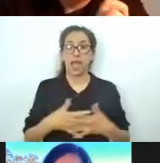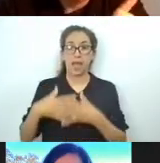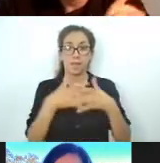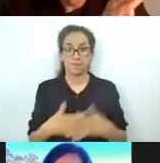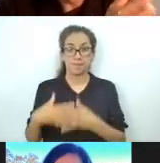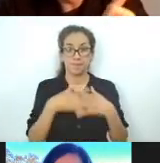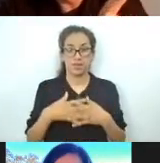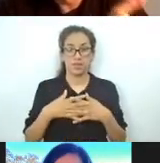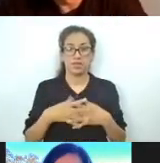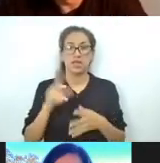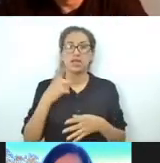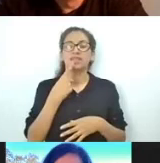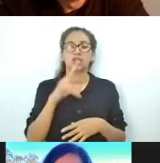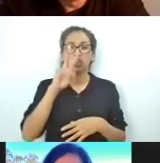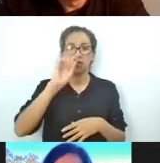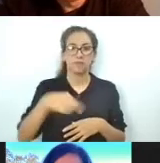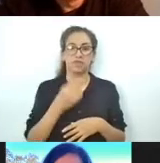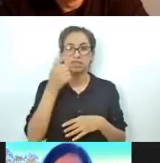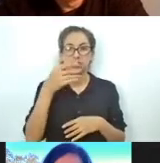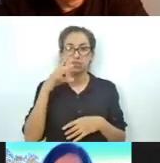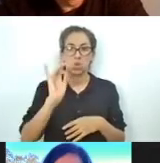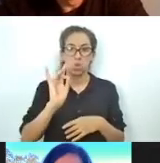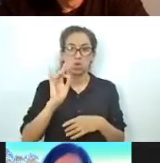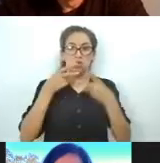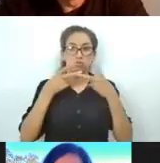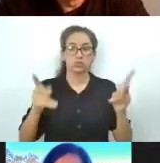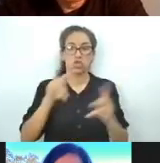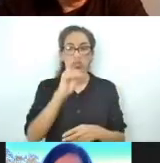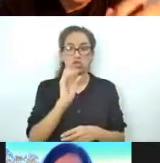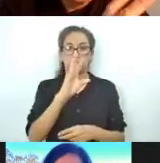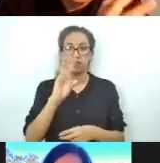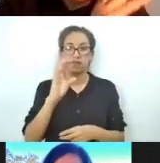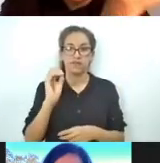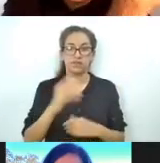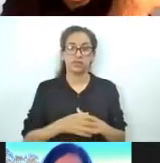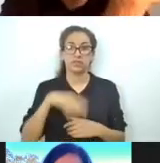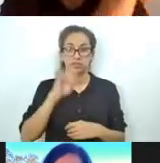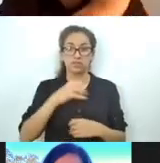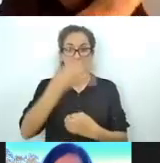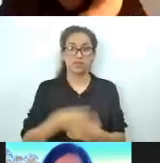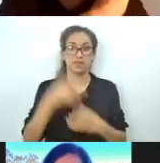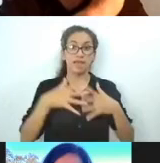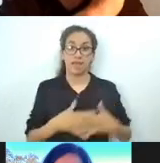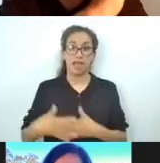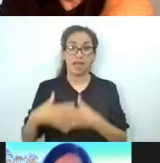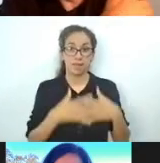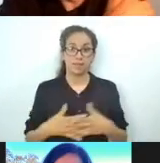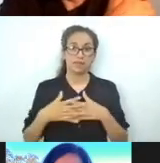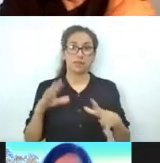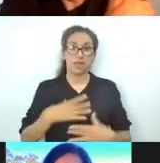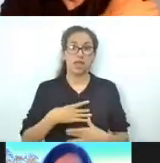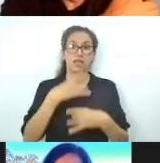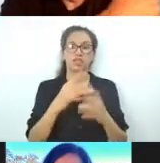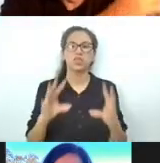años 2000 y 2018. Es un artículo publicado en 2020, que si bien la realidad es americana, es interesante porque